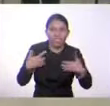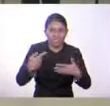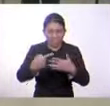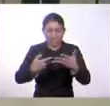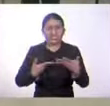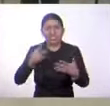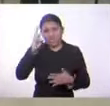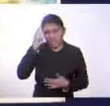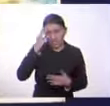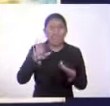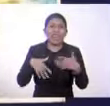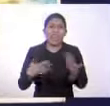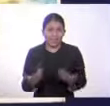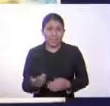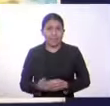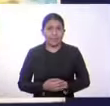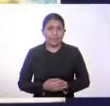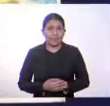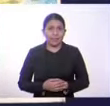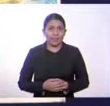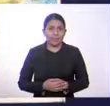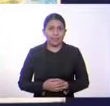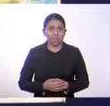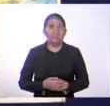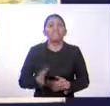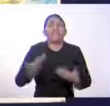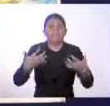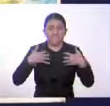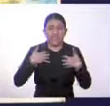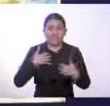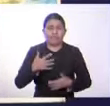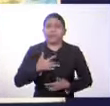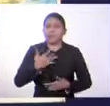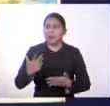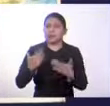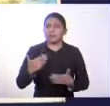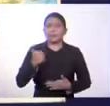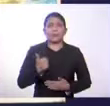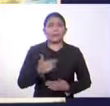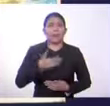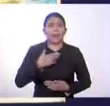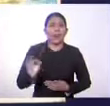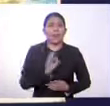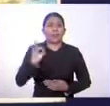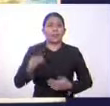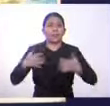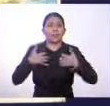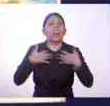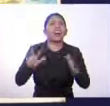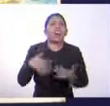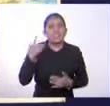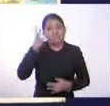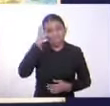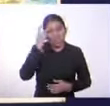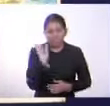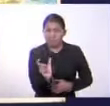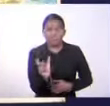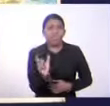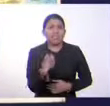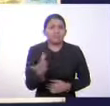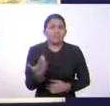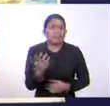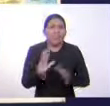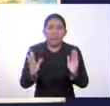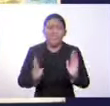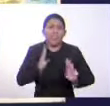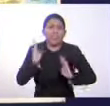veremos qué es lo que le da sentido y dignidad a la vida, porque la vida solamente es un concepto quizás más bioquímico, biológico y